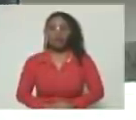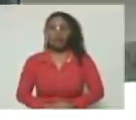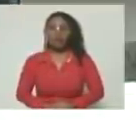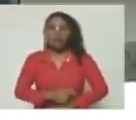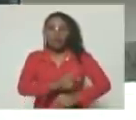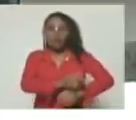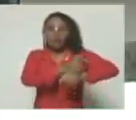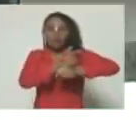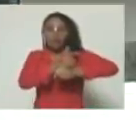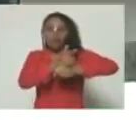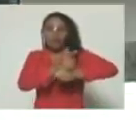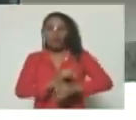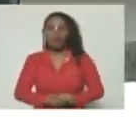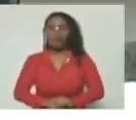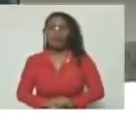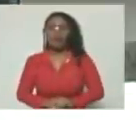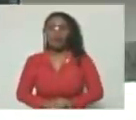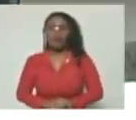Fusiles,